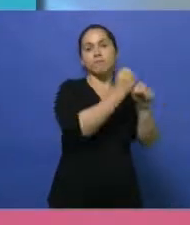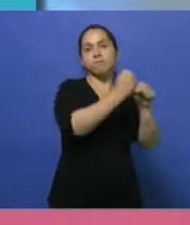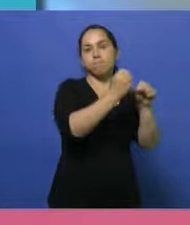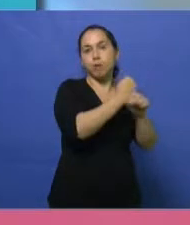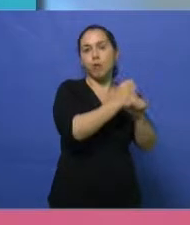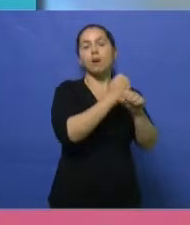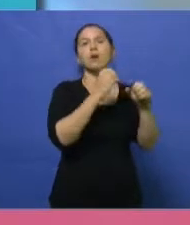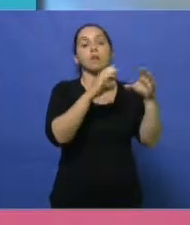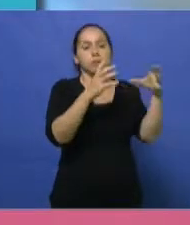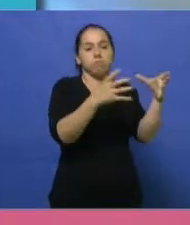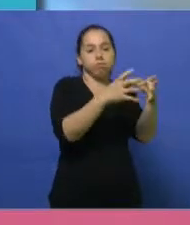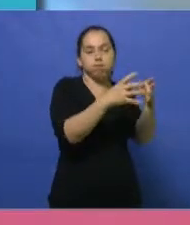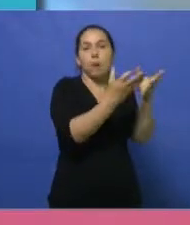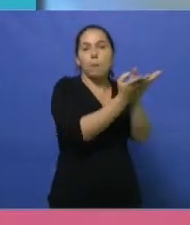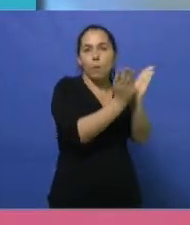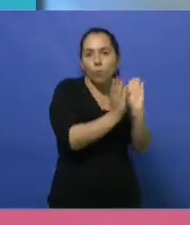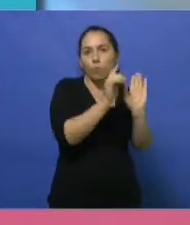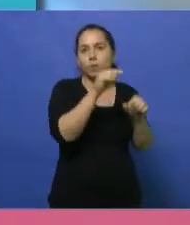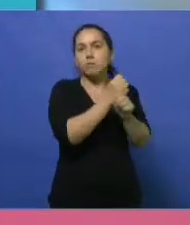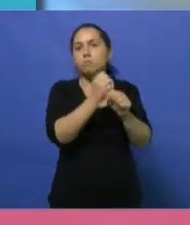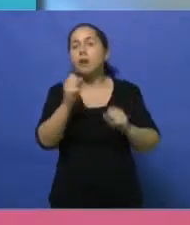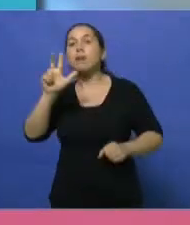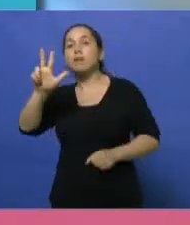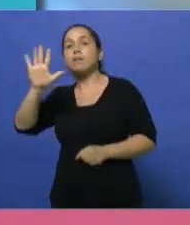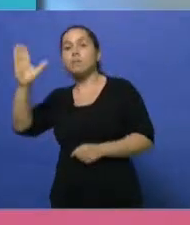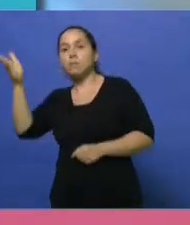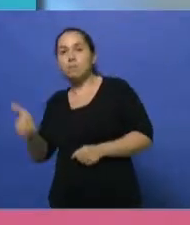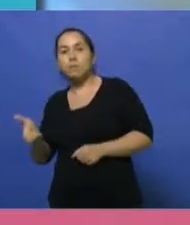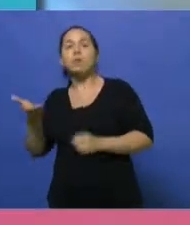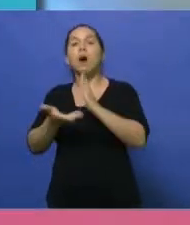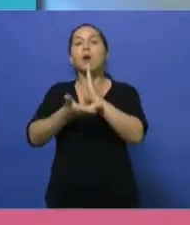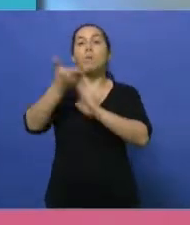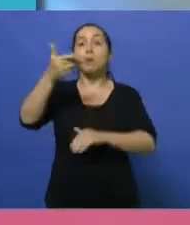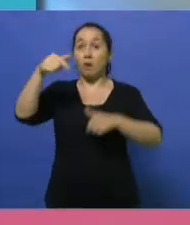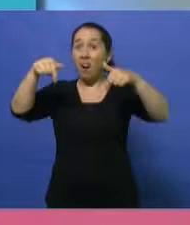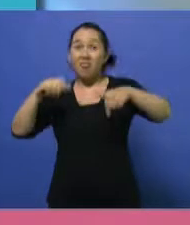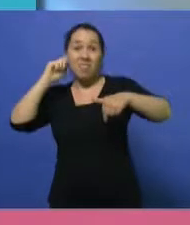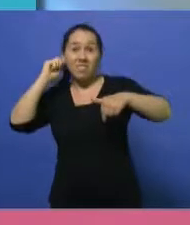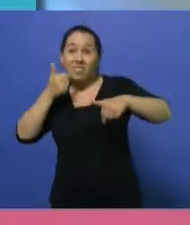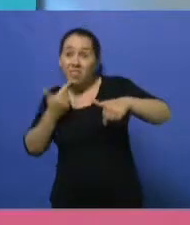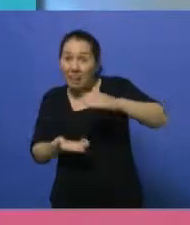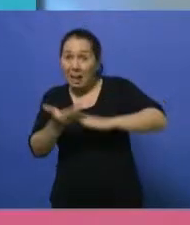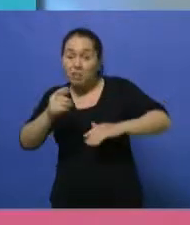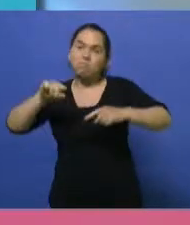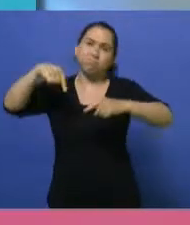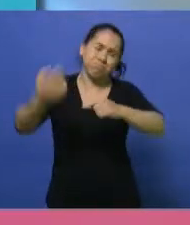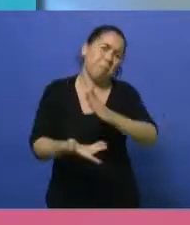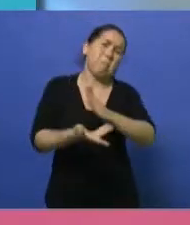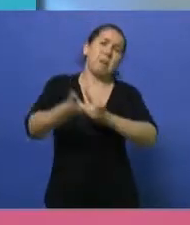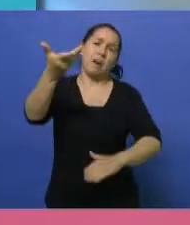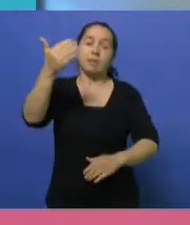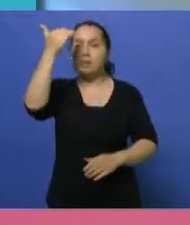por medio, 35% de aumento en el gas. ¿Pagabas caro el gas? Bueno, lo vas a pagar más caro. Aumento a partir del 1 de enero,